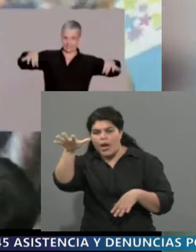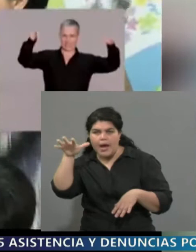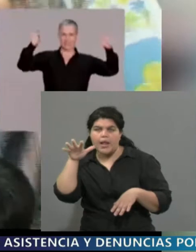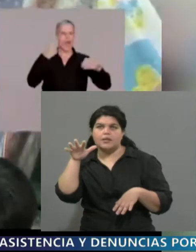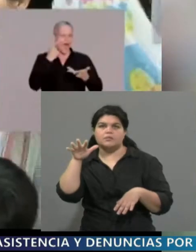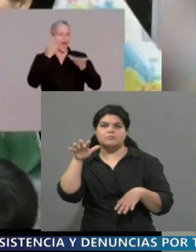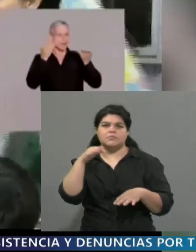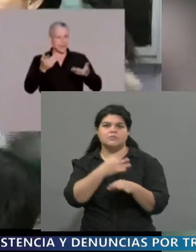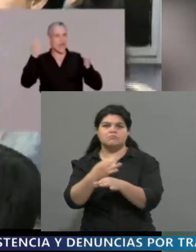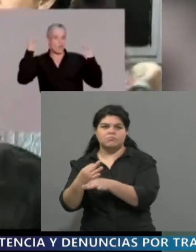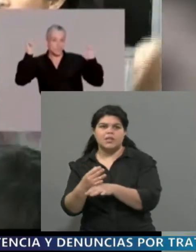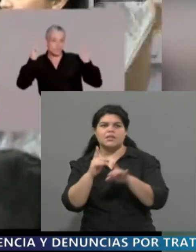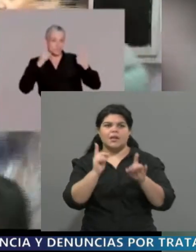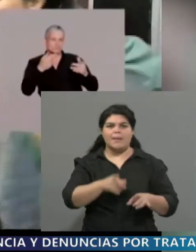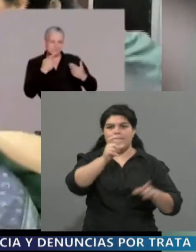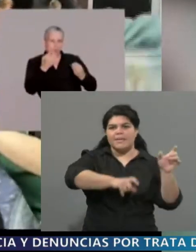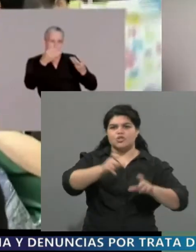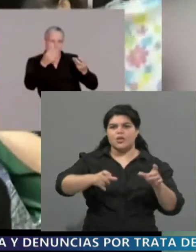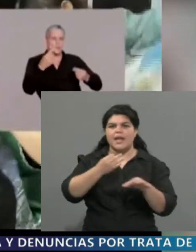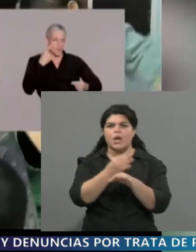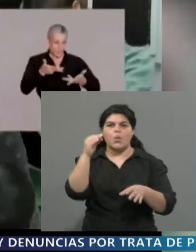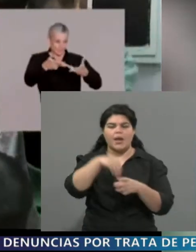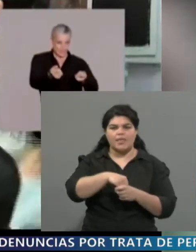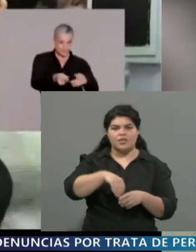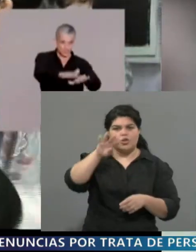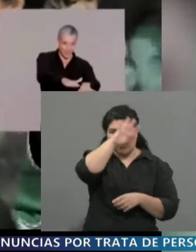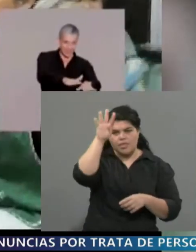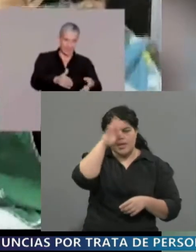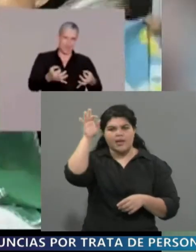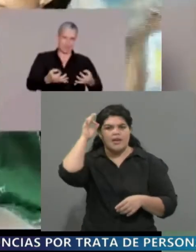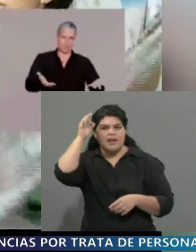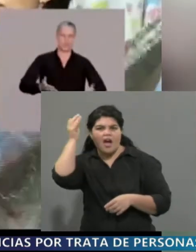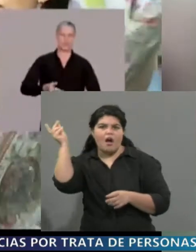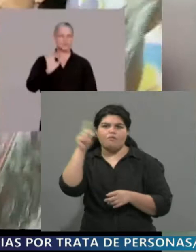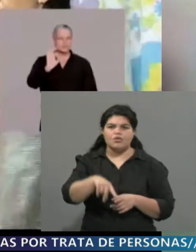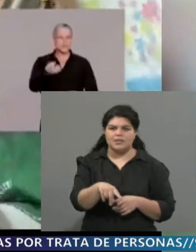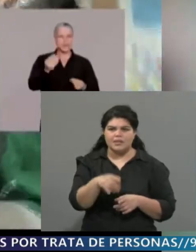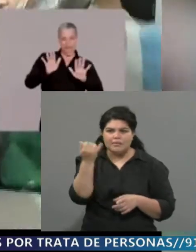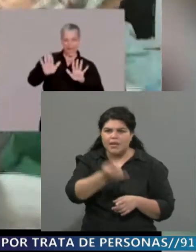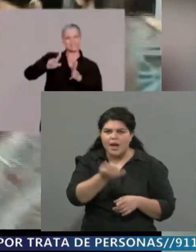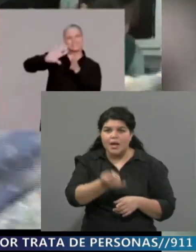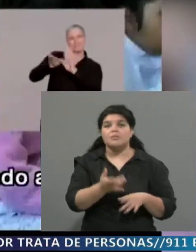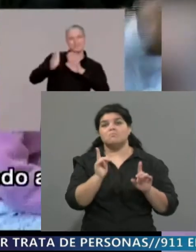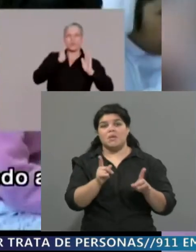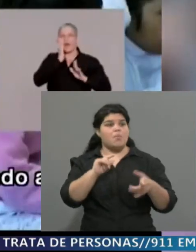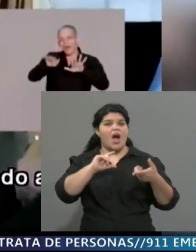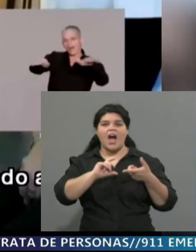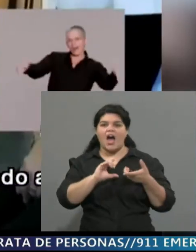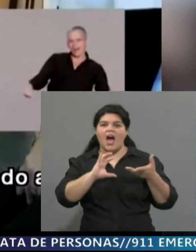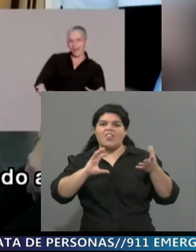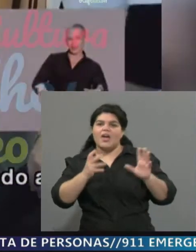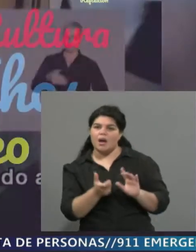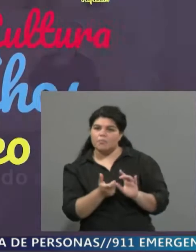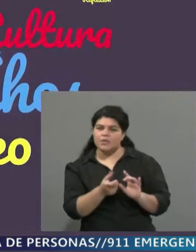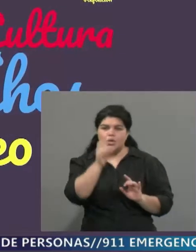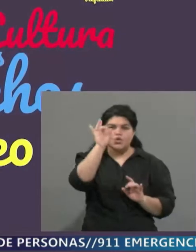¿no? Afrodescendientes o no, si tiene personas indígenas o no, si tiene, no sé, etcétera, etcétera, etcétera, no solo a la